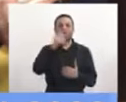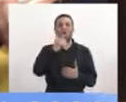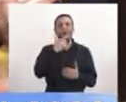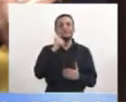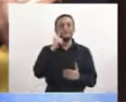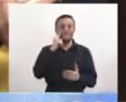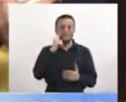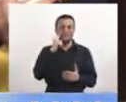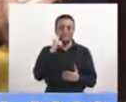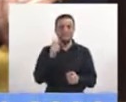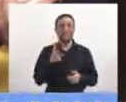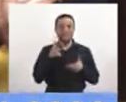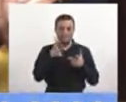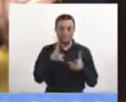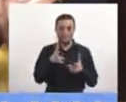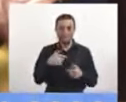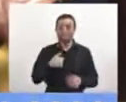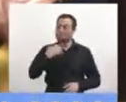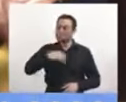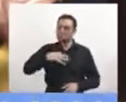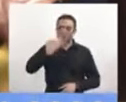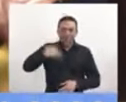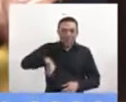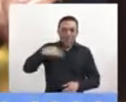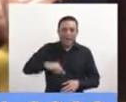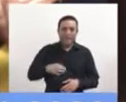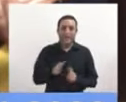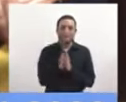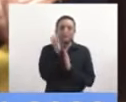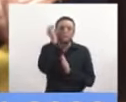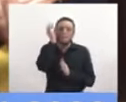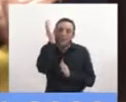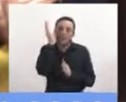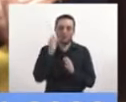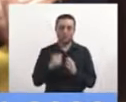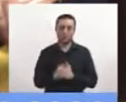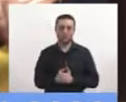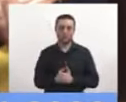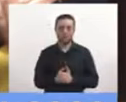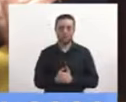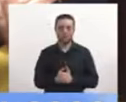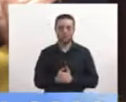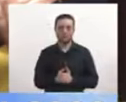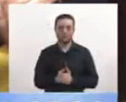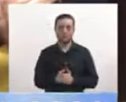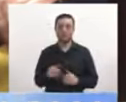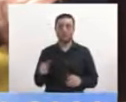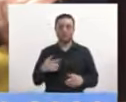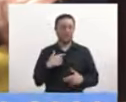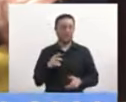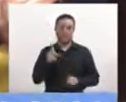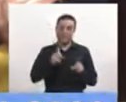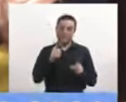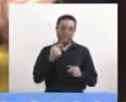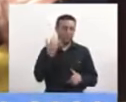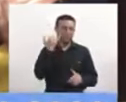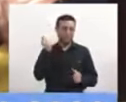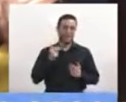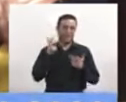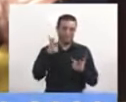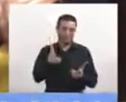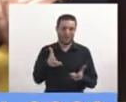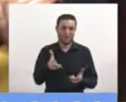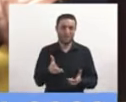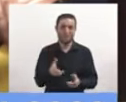Ahora, unos deben pedir más perdón que otros, ya lo dijo nuestro presidente interbloque. los que se vacunaron al principio, con toda la discusión